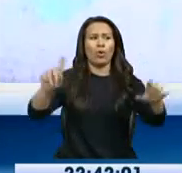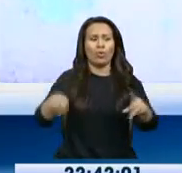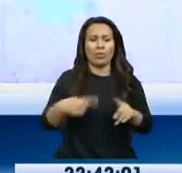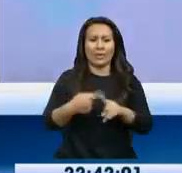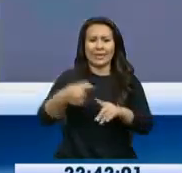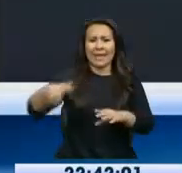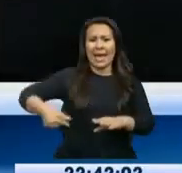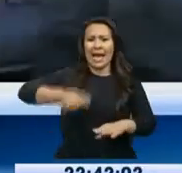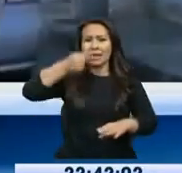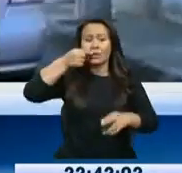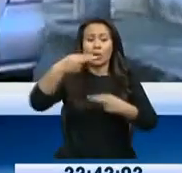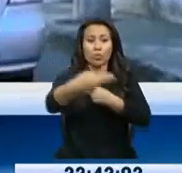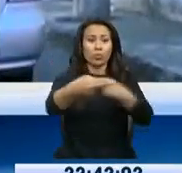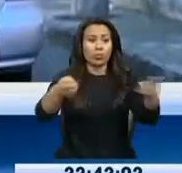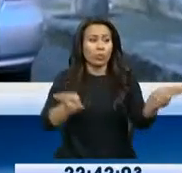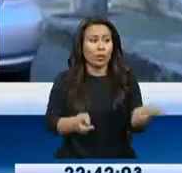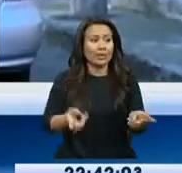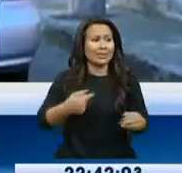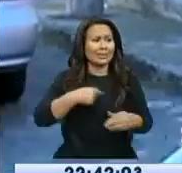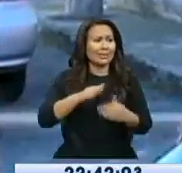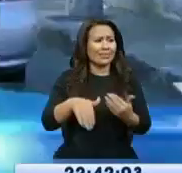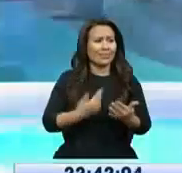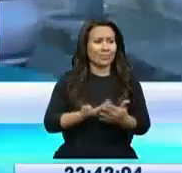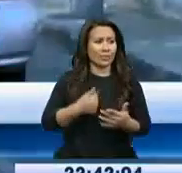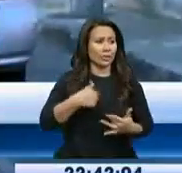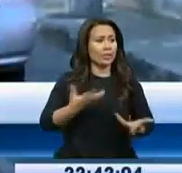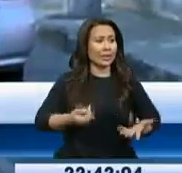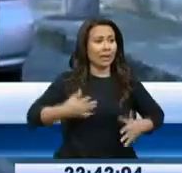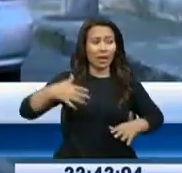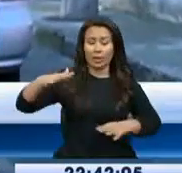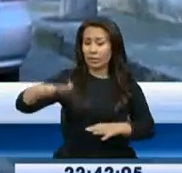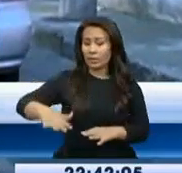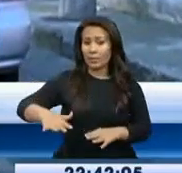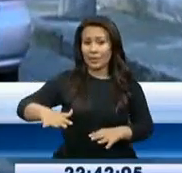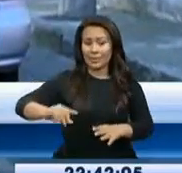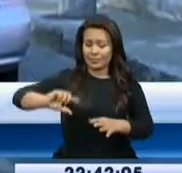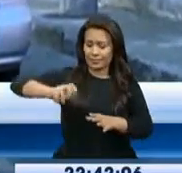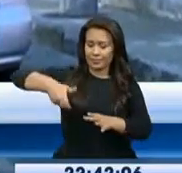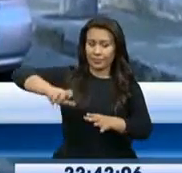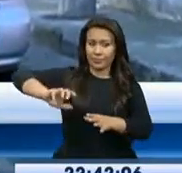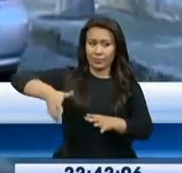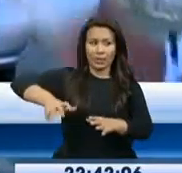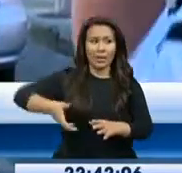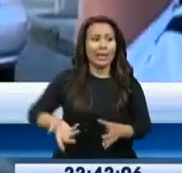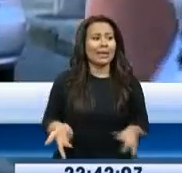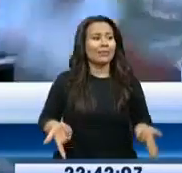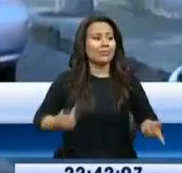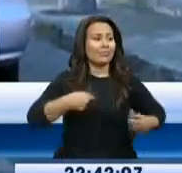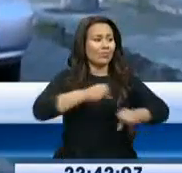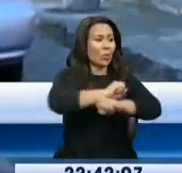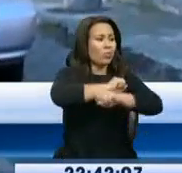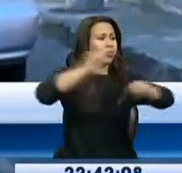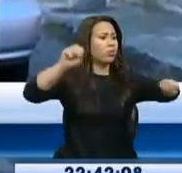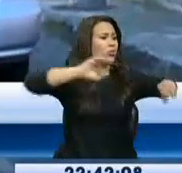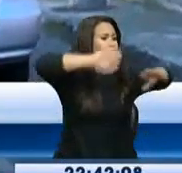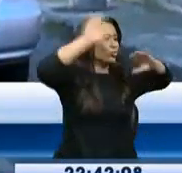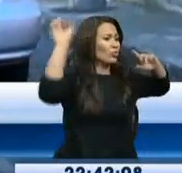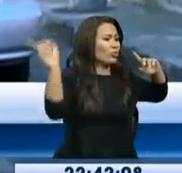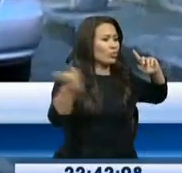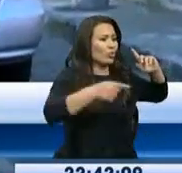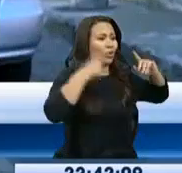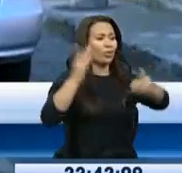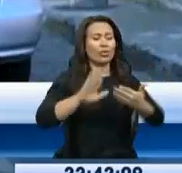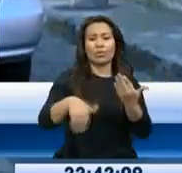invadía el cuarto. Yo voy a taparle con la válvula se encendió, se explotó.